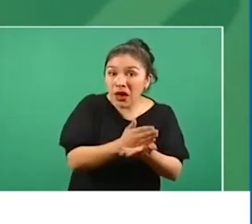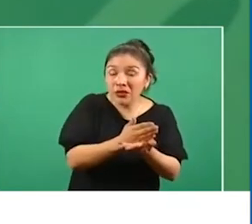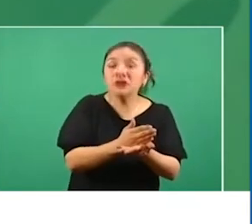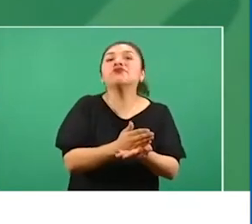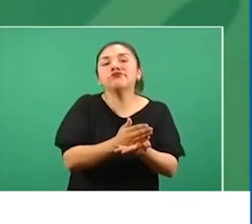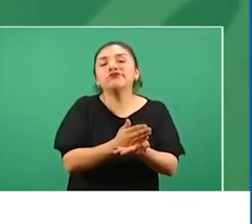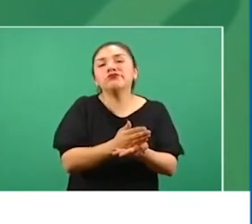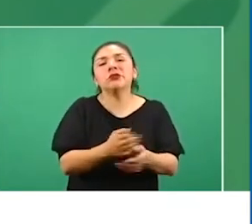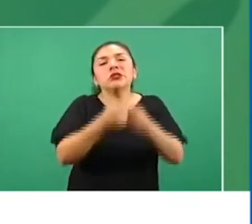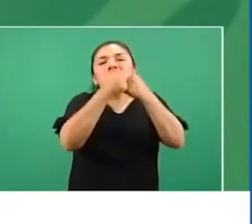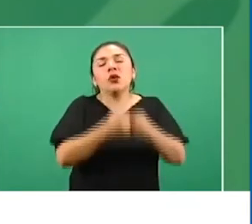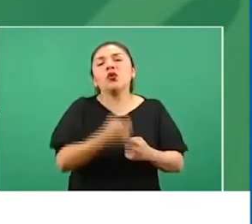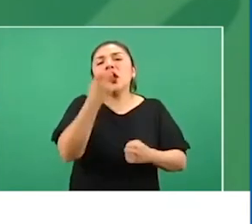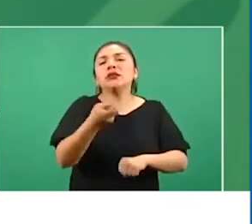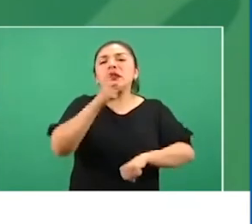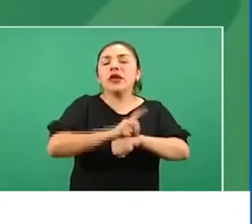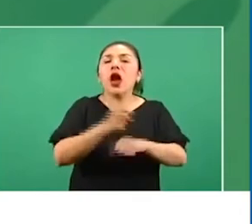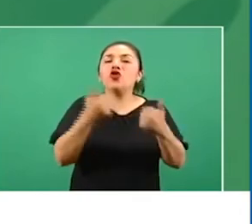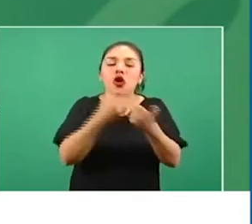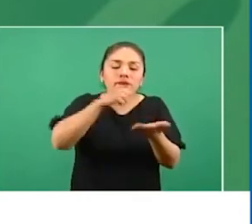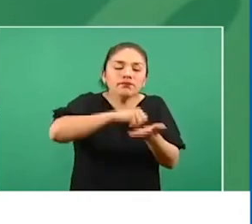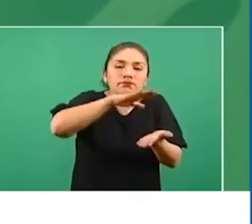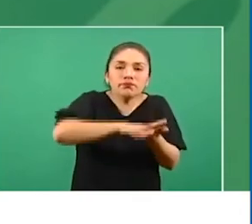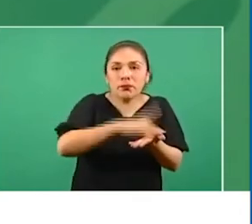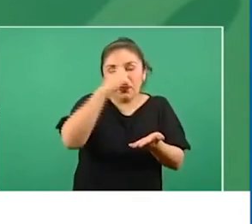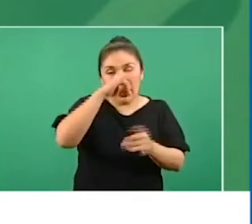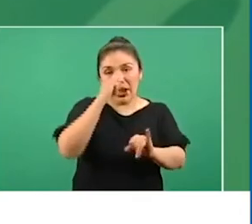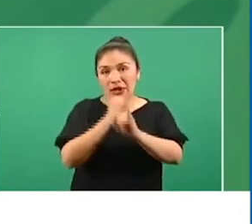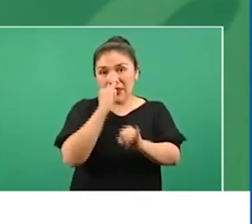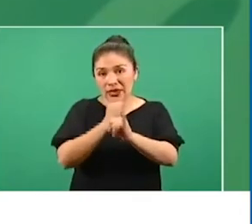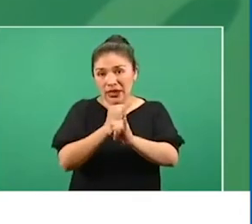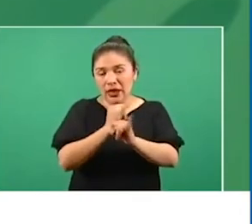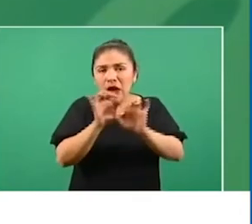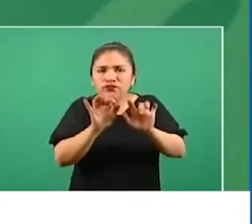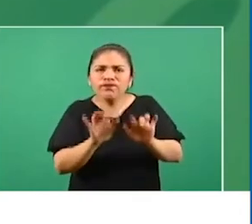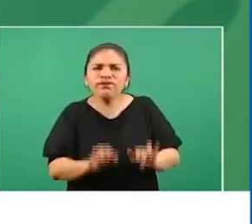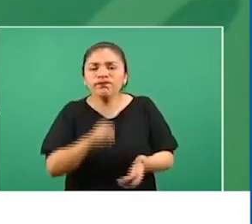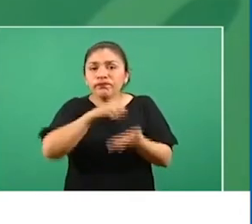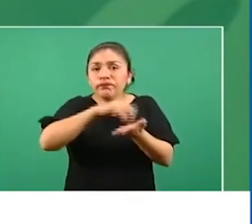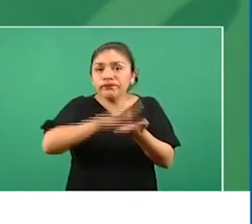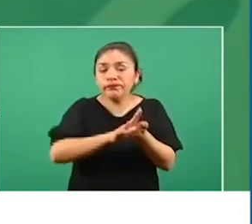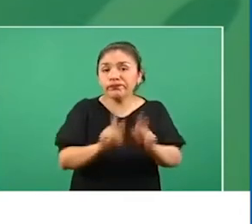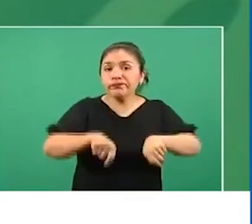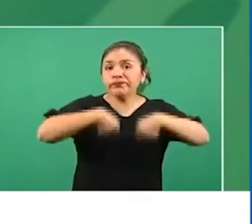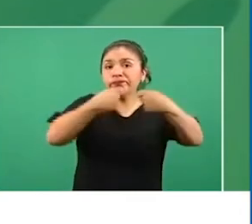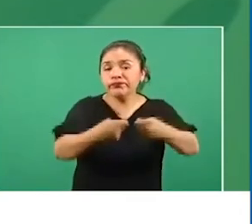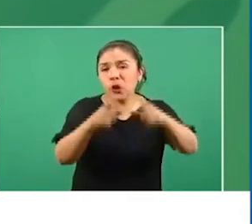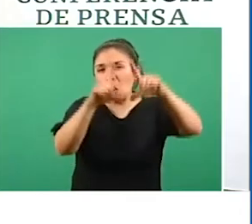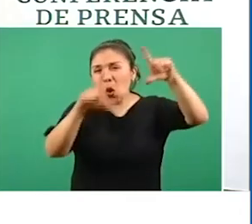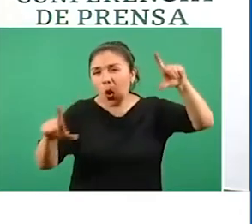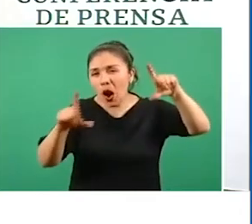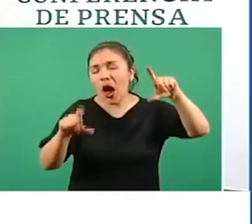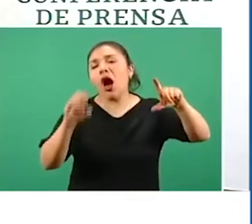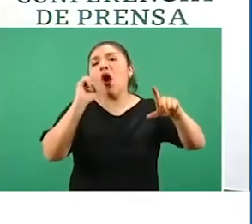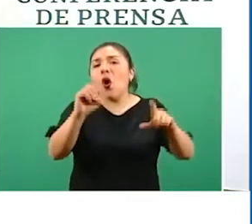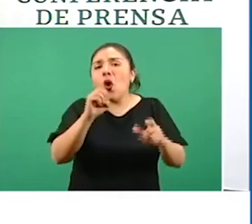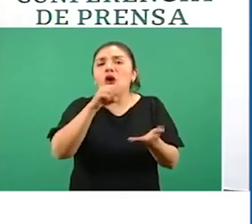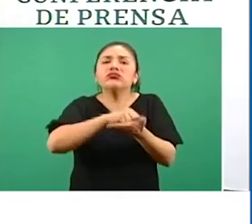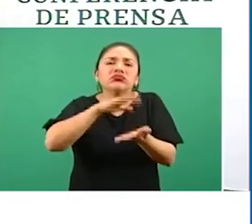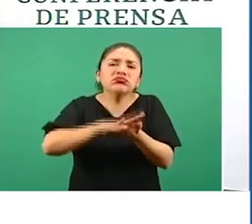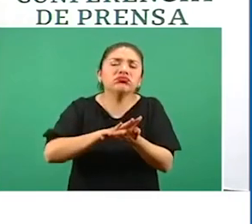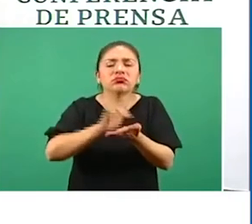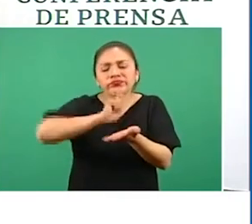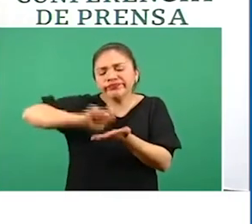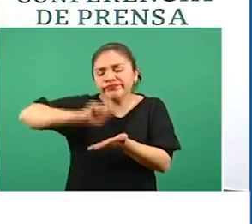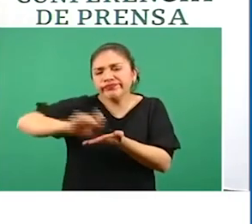en ese momento se les registre en mi vacuna, punto salud punto go punto MX o se les haga un registro,